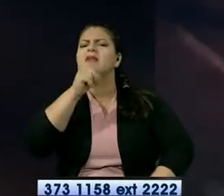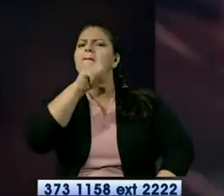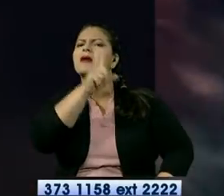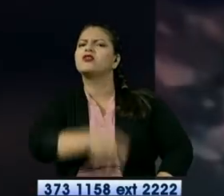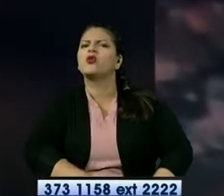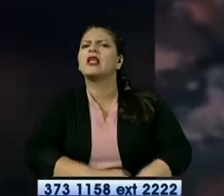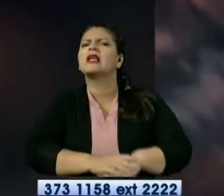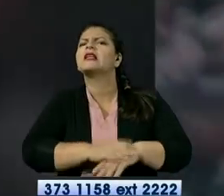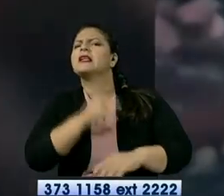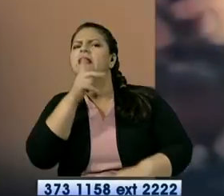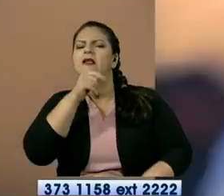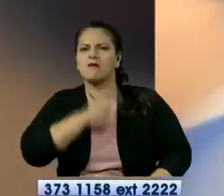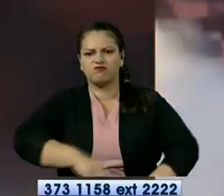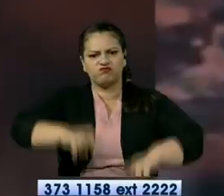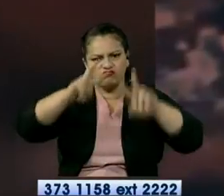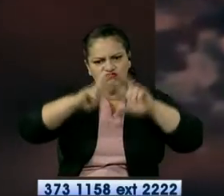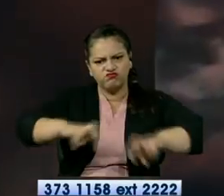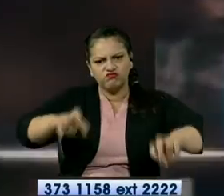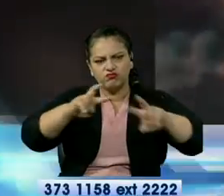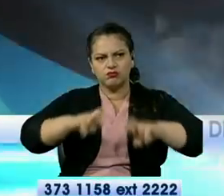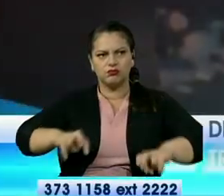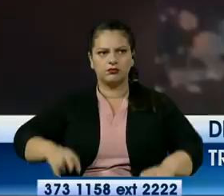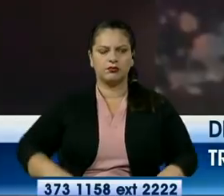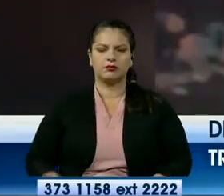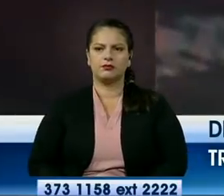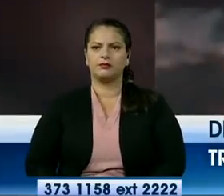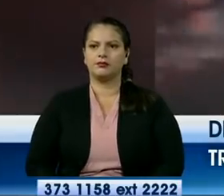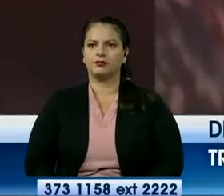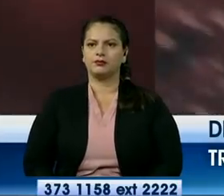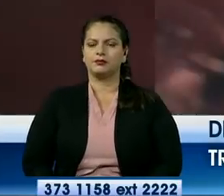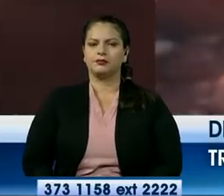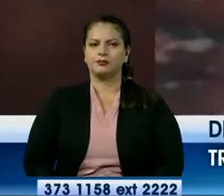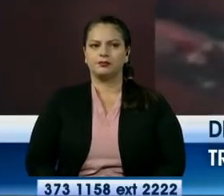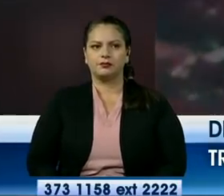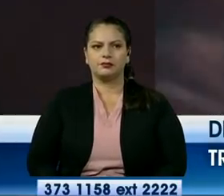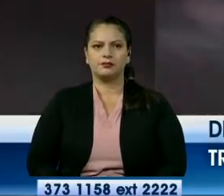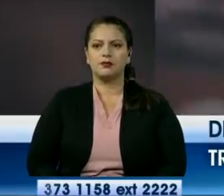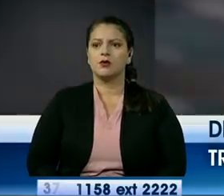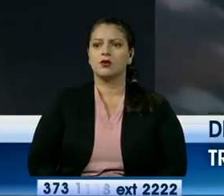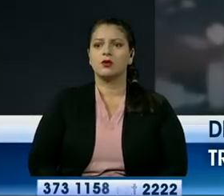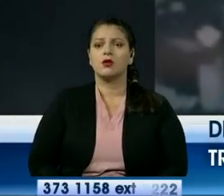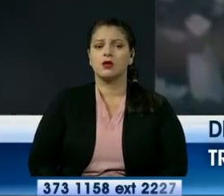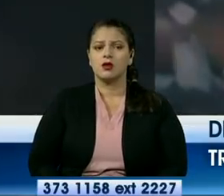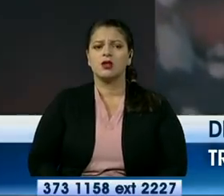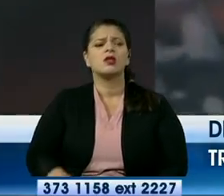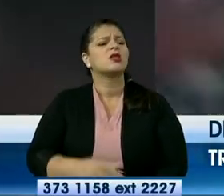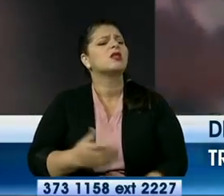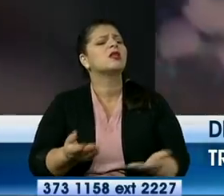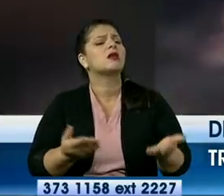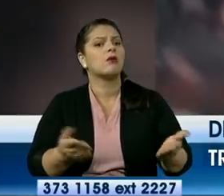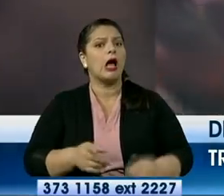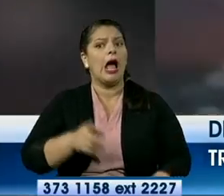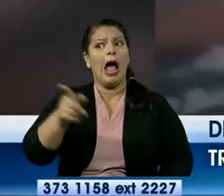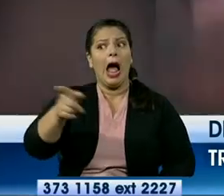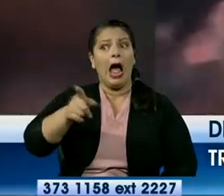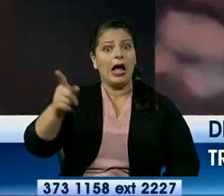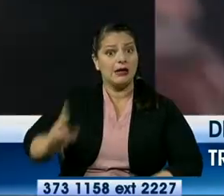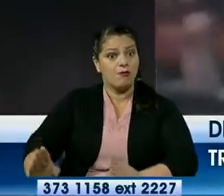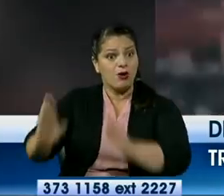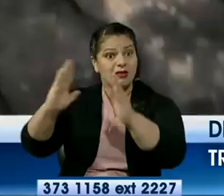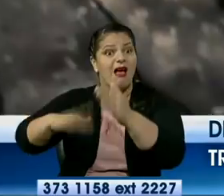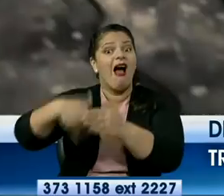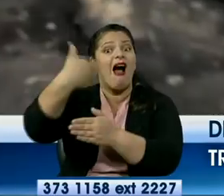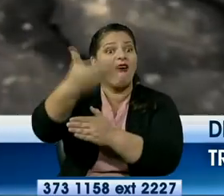Cayó algo, maestro, ¿verdad? Seguro, algo. Para mí que cayó algo, porque vea, mi hueco ya. Sí, es una granada, es una bomba de ahí de la policía que está ahí. Bueno.